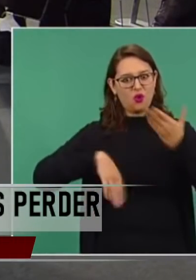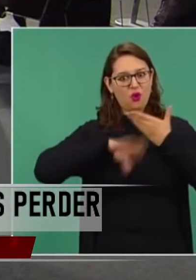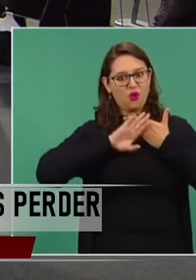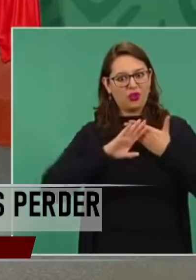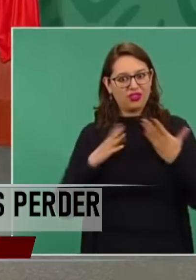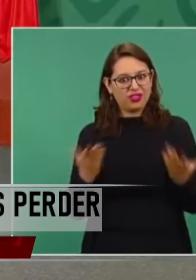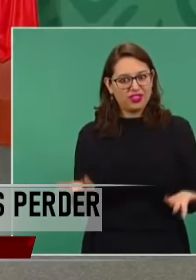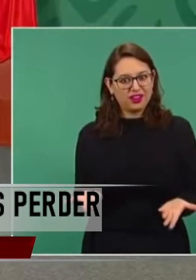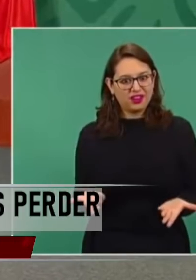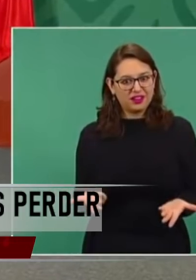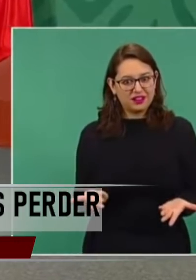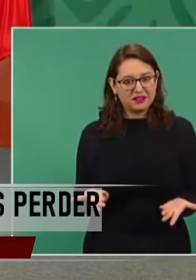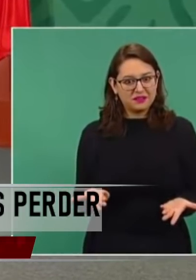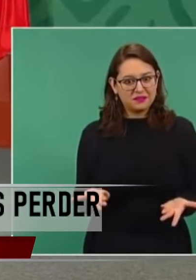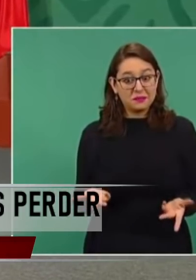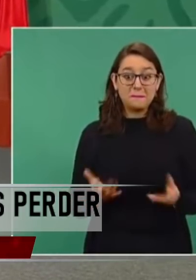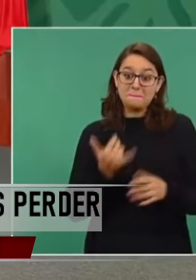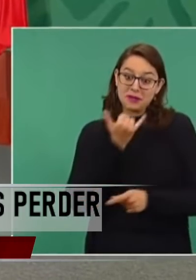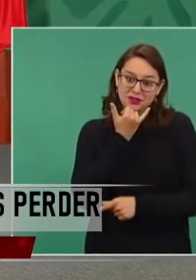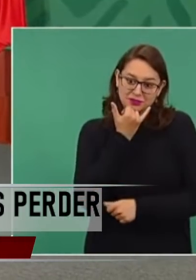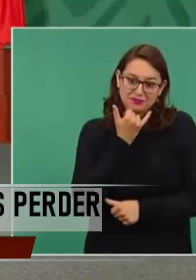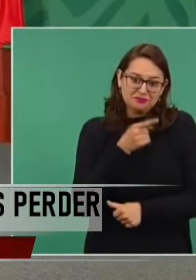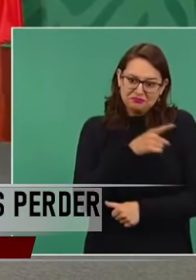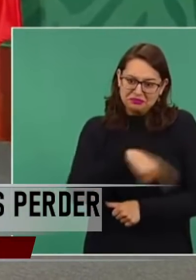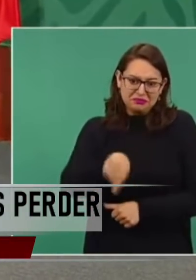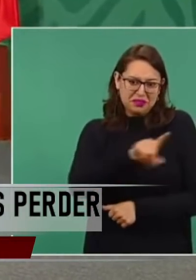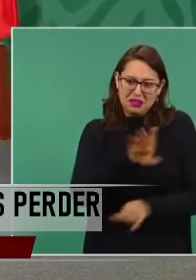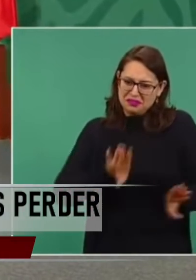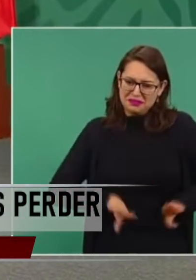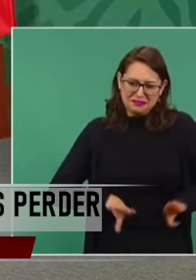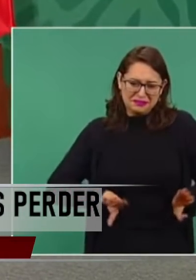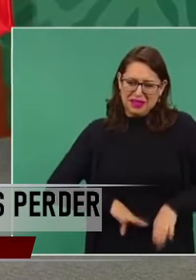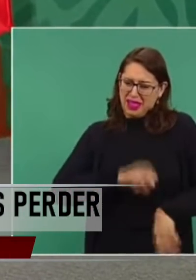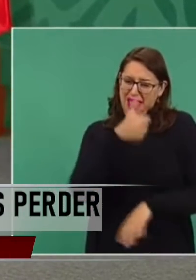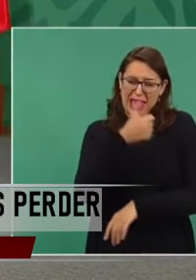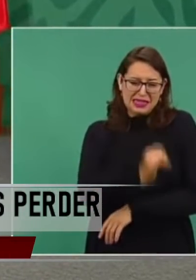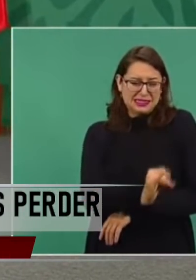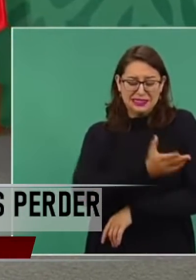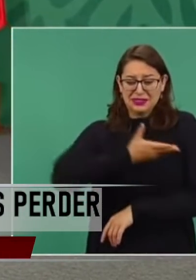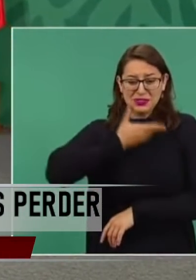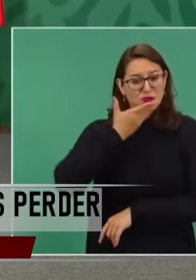no me extraña de su publicación porque